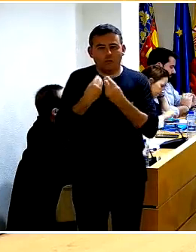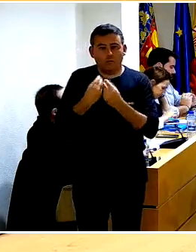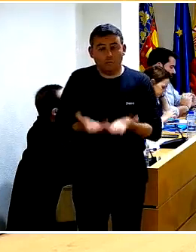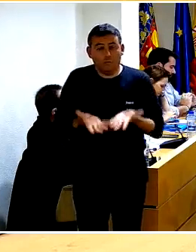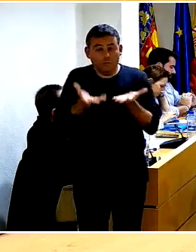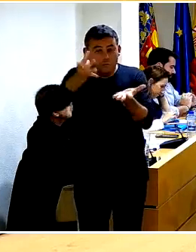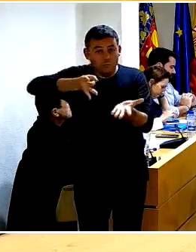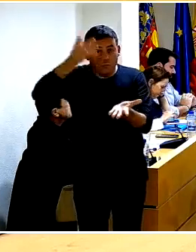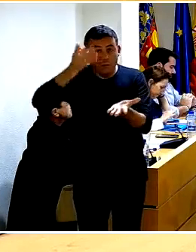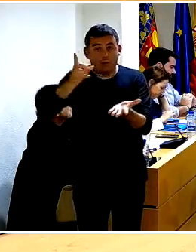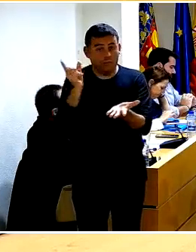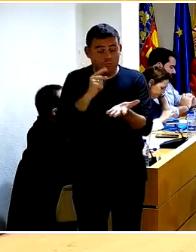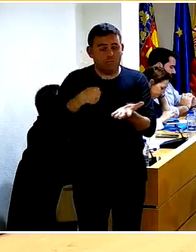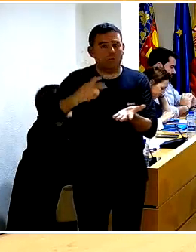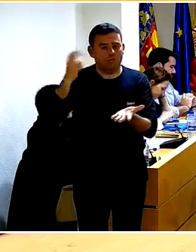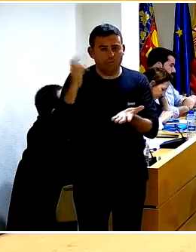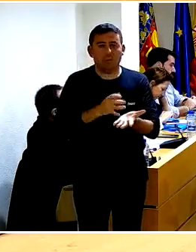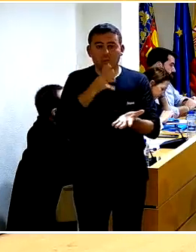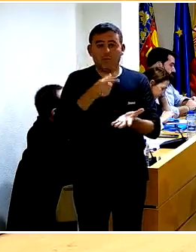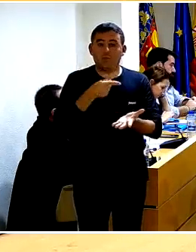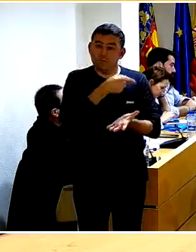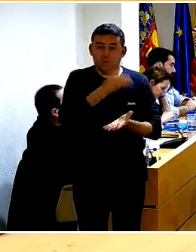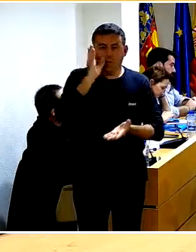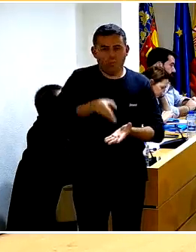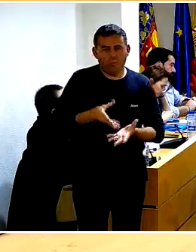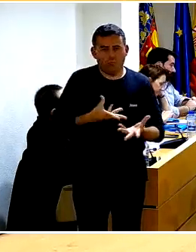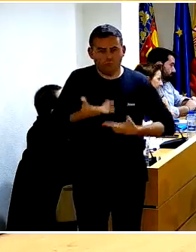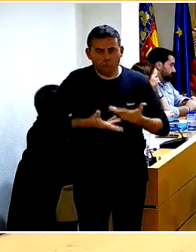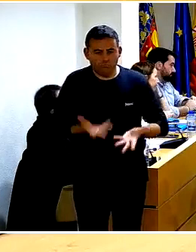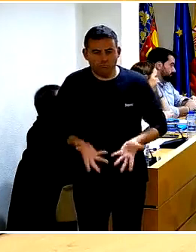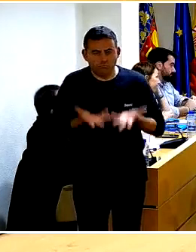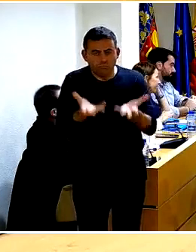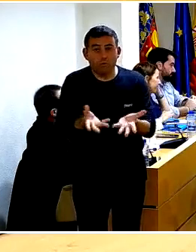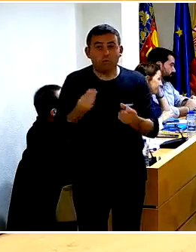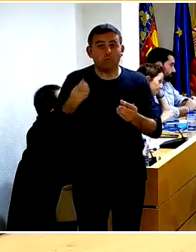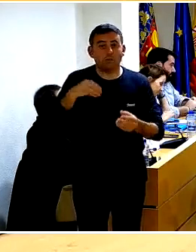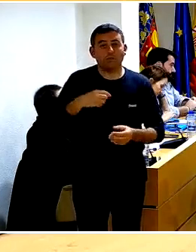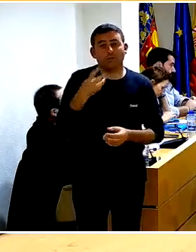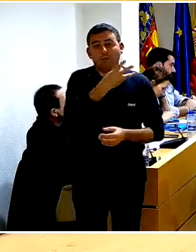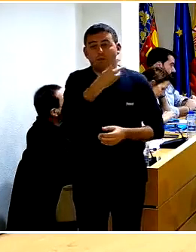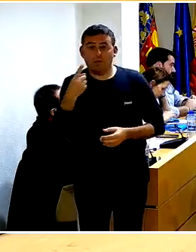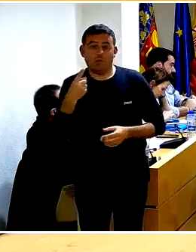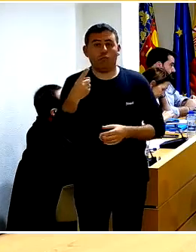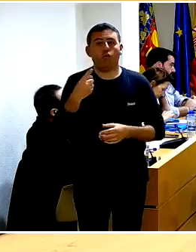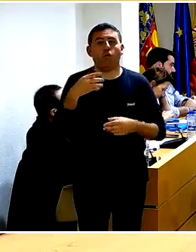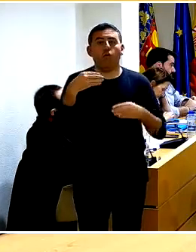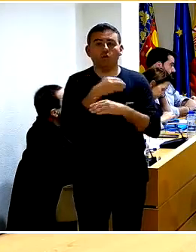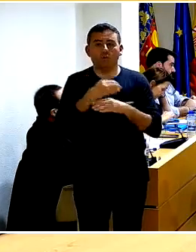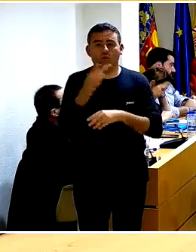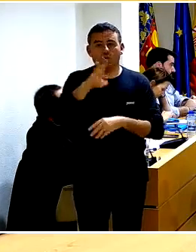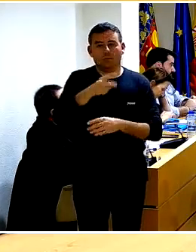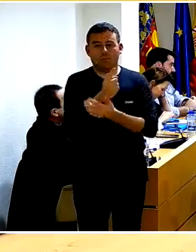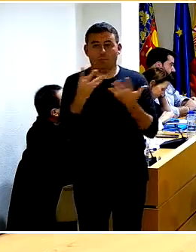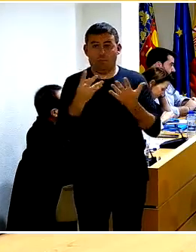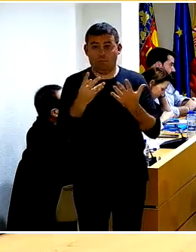exacto que deriva de la ejecución que ustedes nos han transmitido a fecha 31 de octubre del 2019. Es decir, ¿cómo es capaz